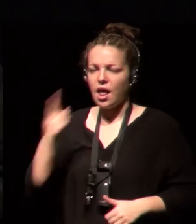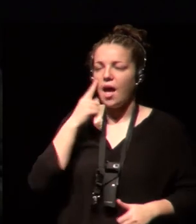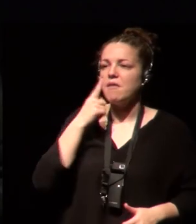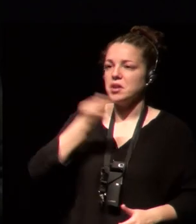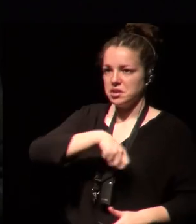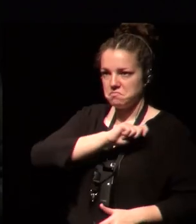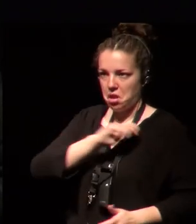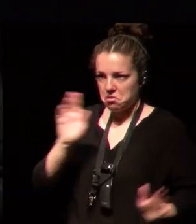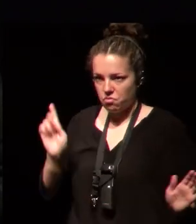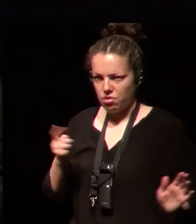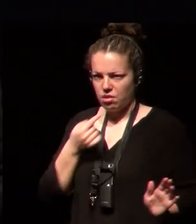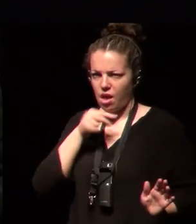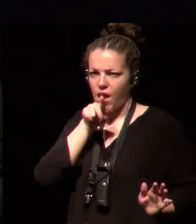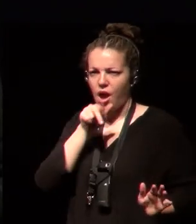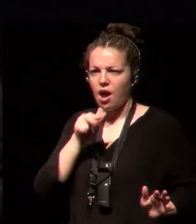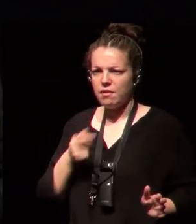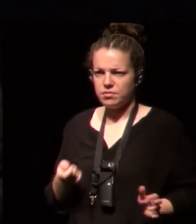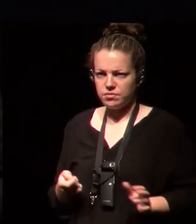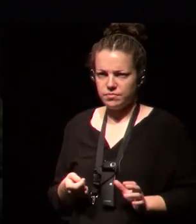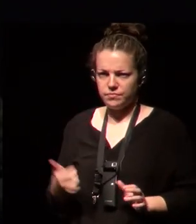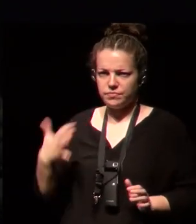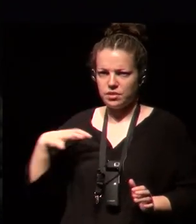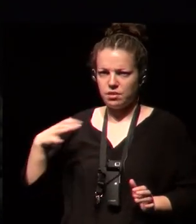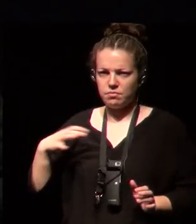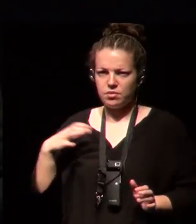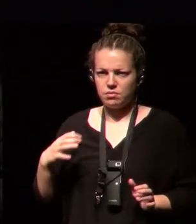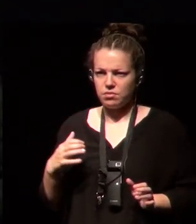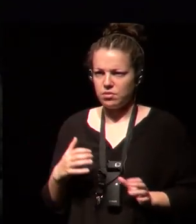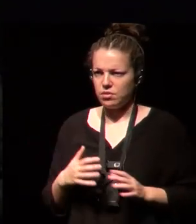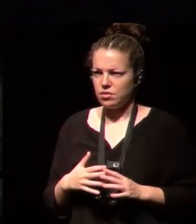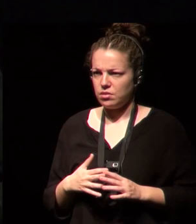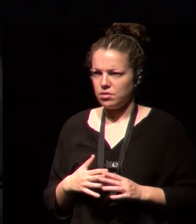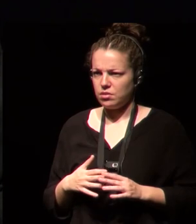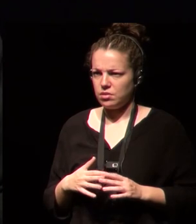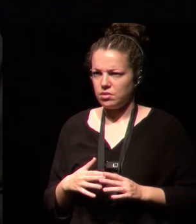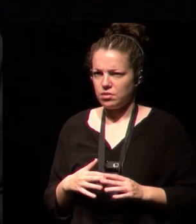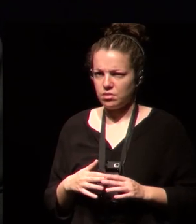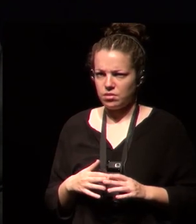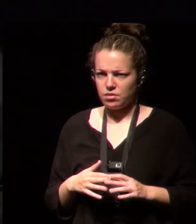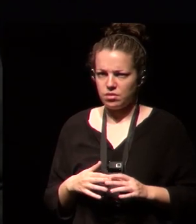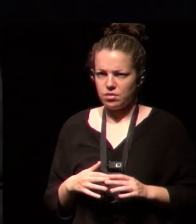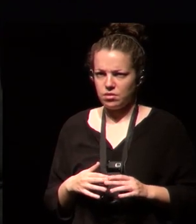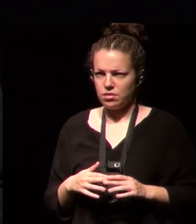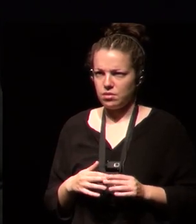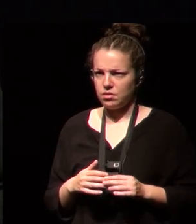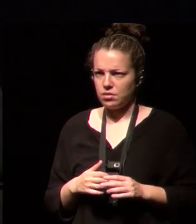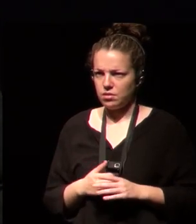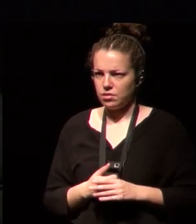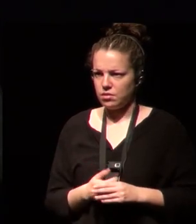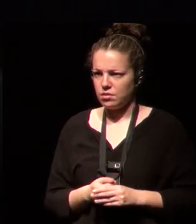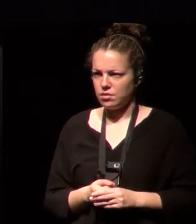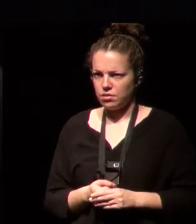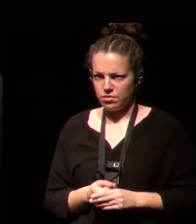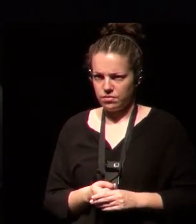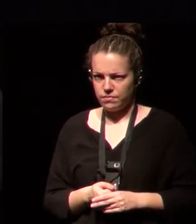Bueno, pues, por favor, el orador tiene que hablar con al micrófono encendido. Si no, no nos llega el sonido, no nos ha llegado el sonido, no podemos traducir.